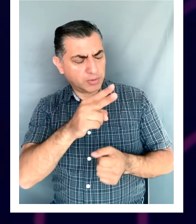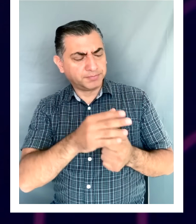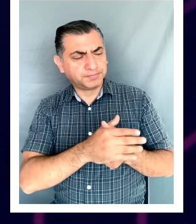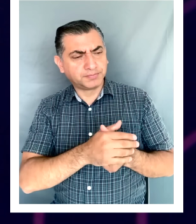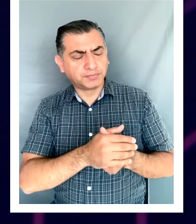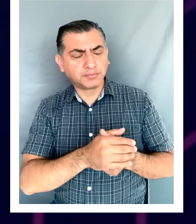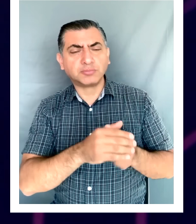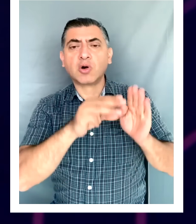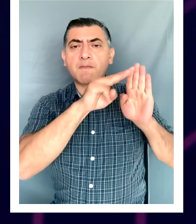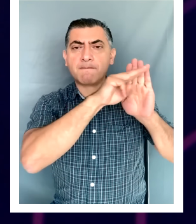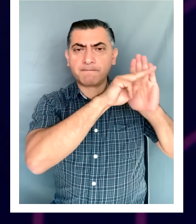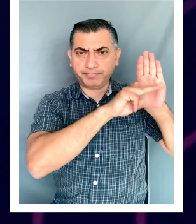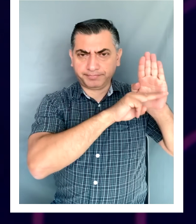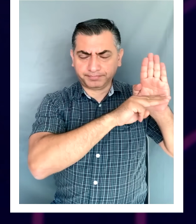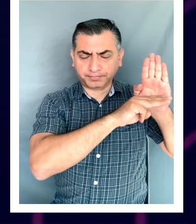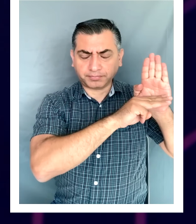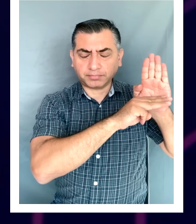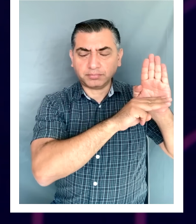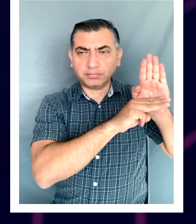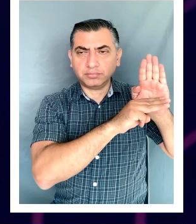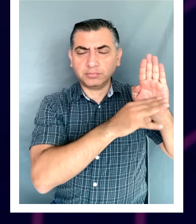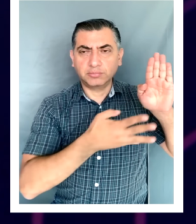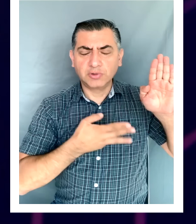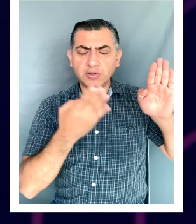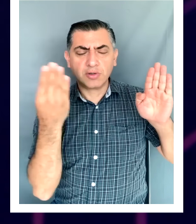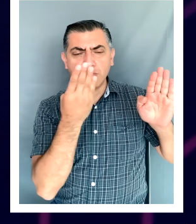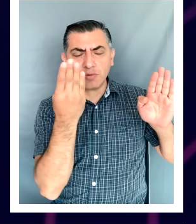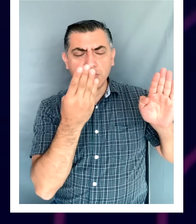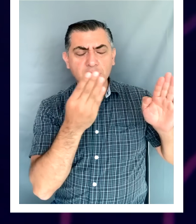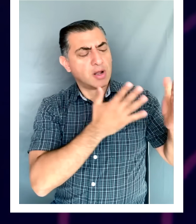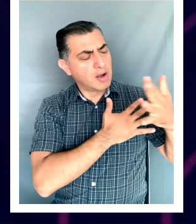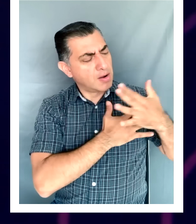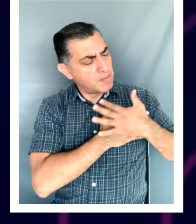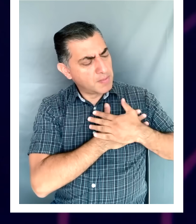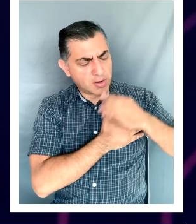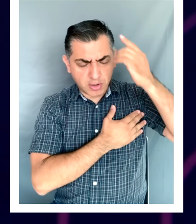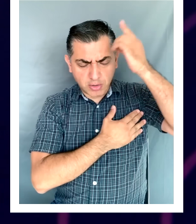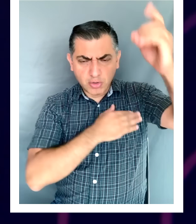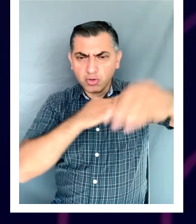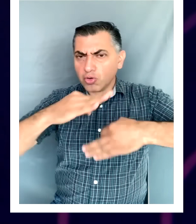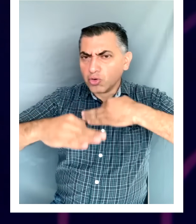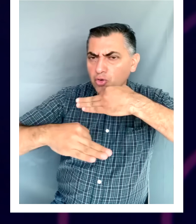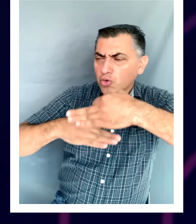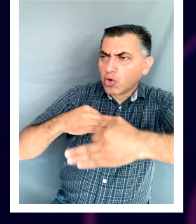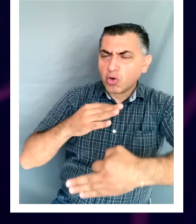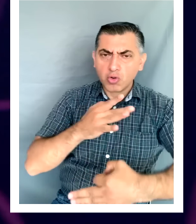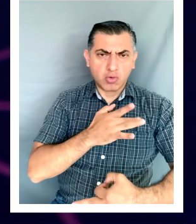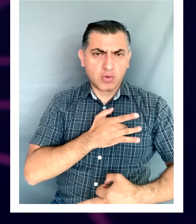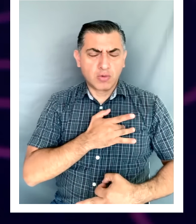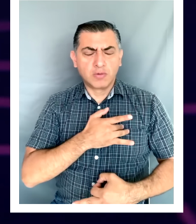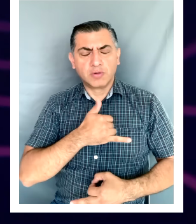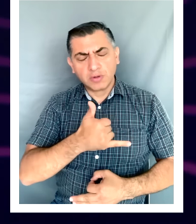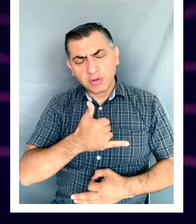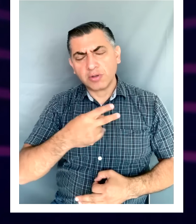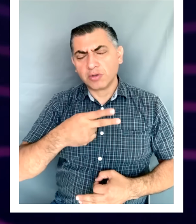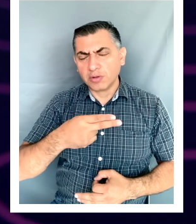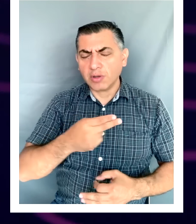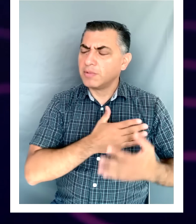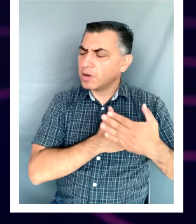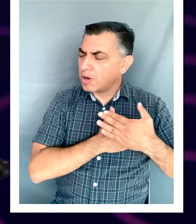los mandamientos que tenemos en la Biblia amar a Dios con todo nuestro corazón y obviamente también implica